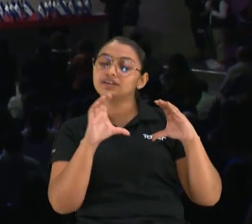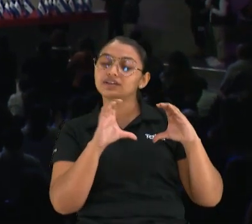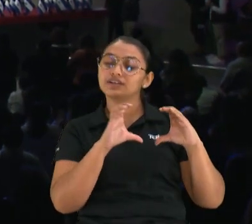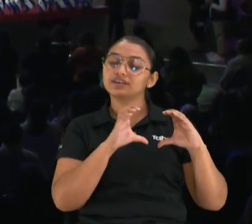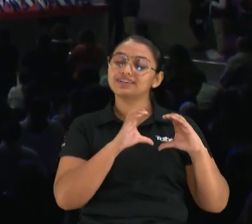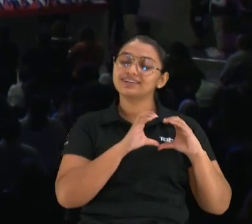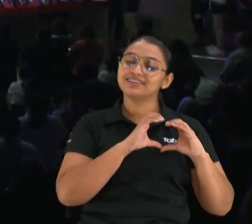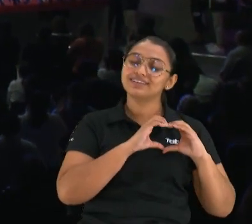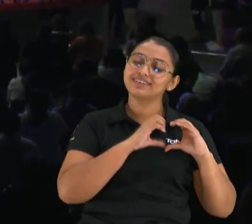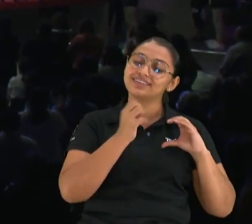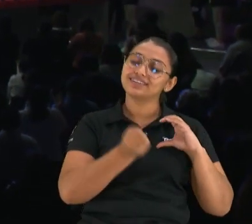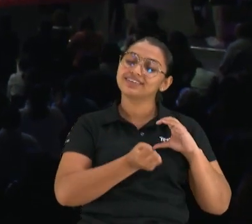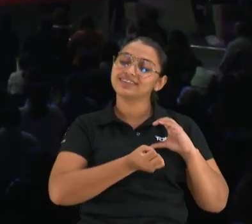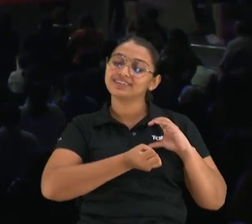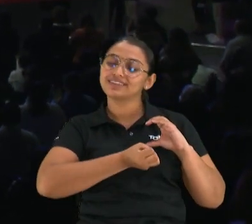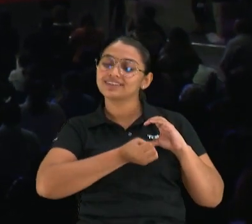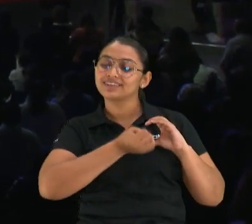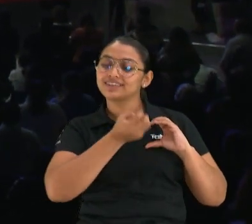eh